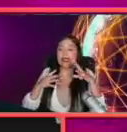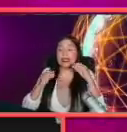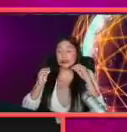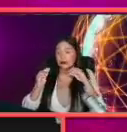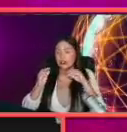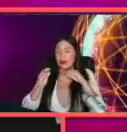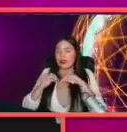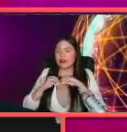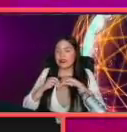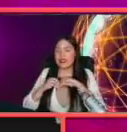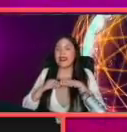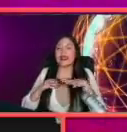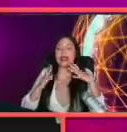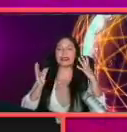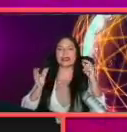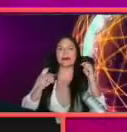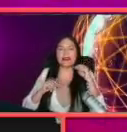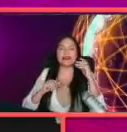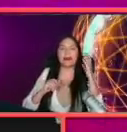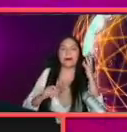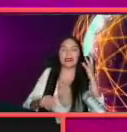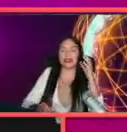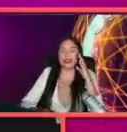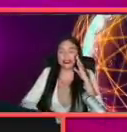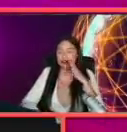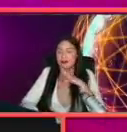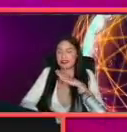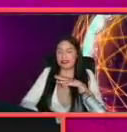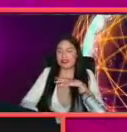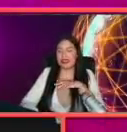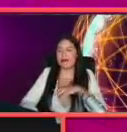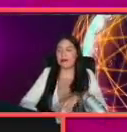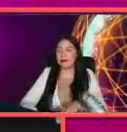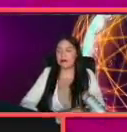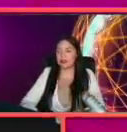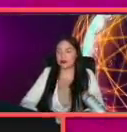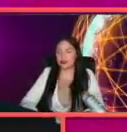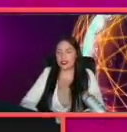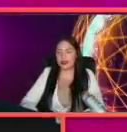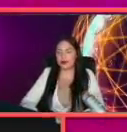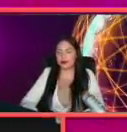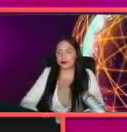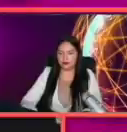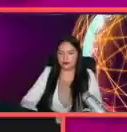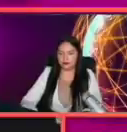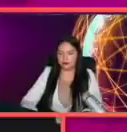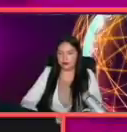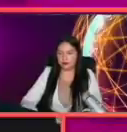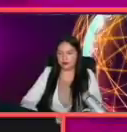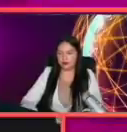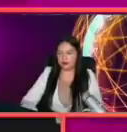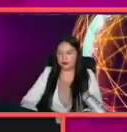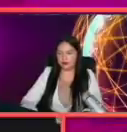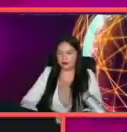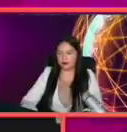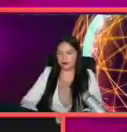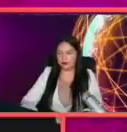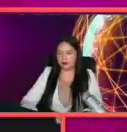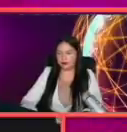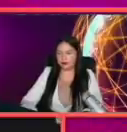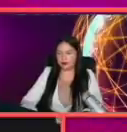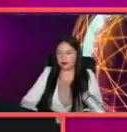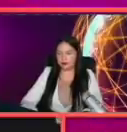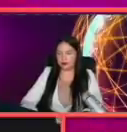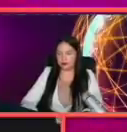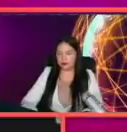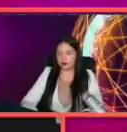dejarle exclusivamente las cabezas al presidente. Esto es bastante grave, vamos a escucharlo. Para abrirlos